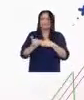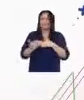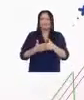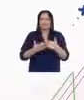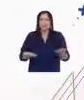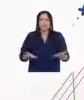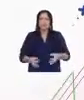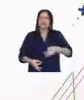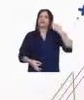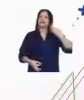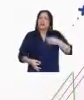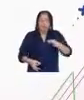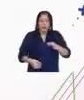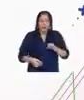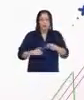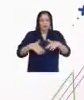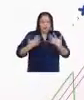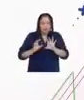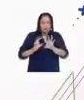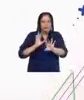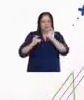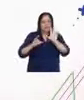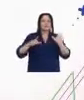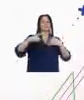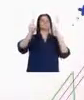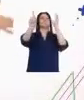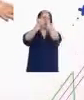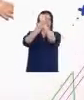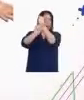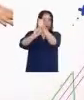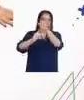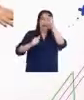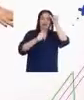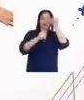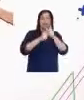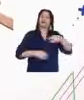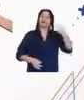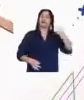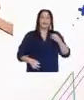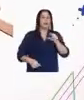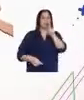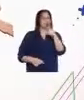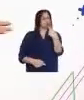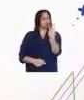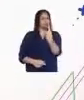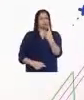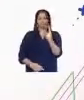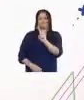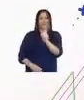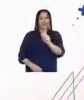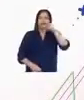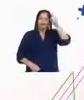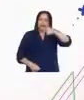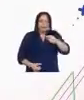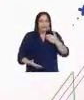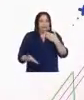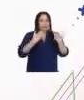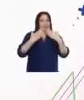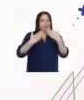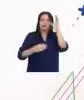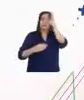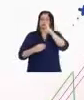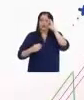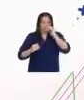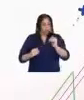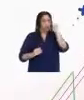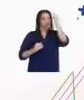chicos. Siempre habrá modo de alcanzarlo. Recuerda siempre que no estás solo. Si necesitas hablar,